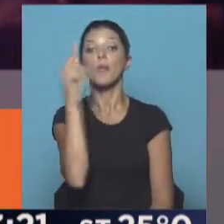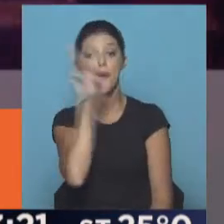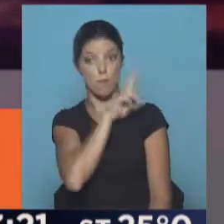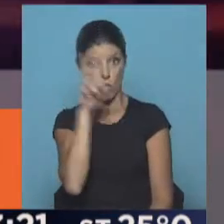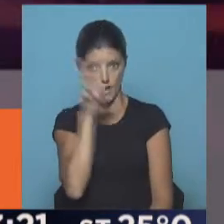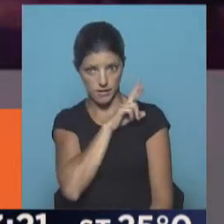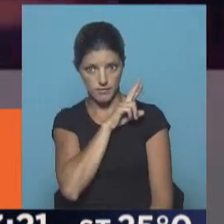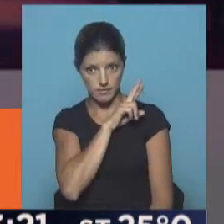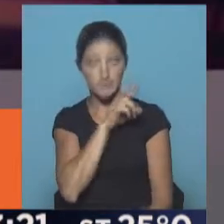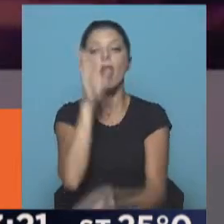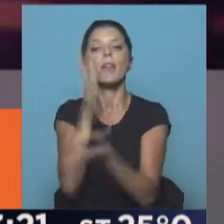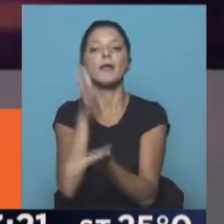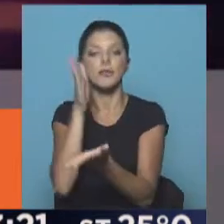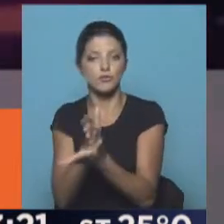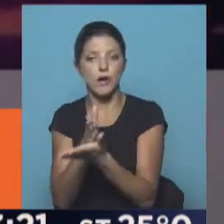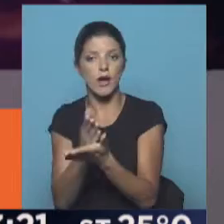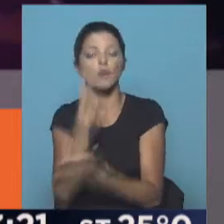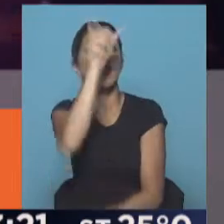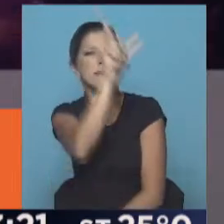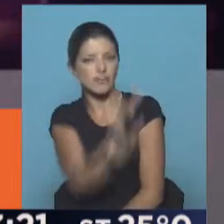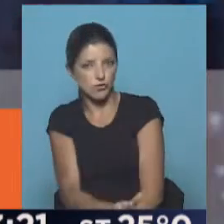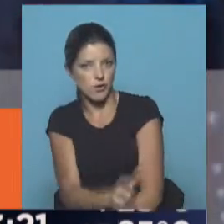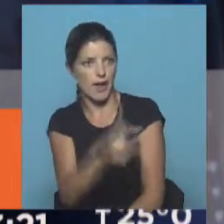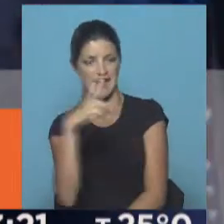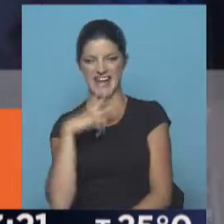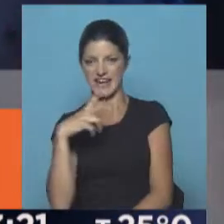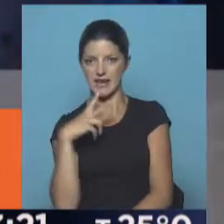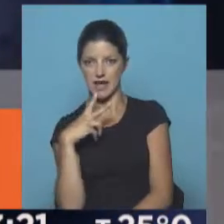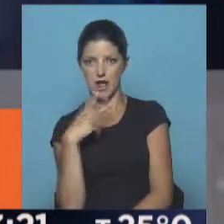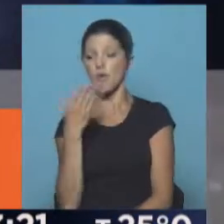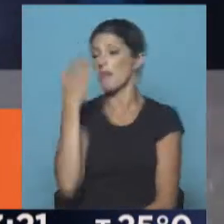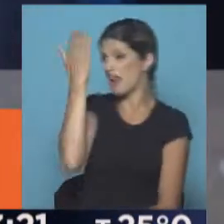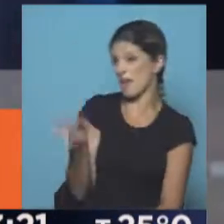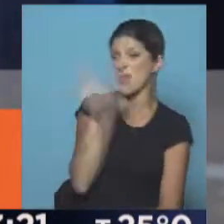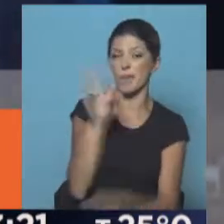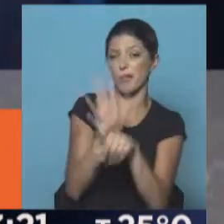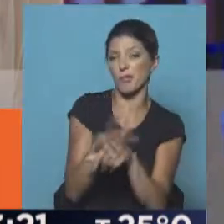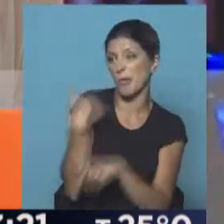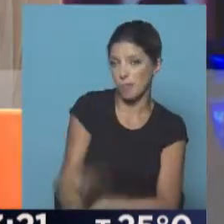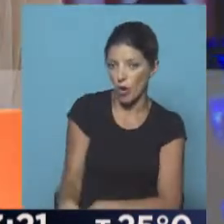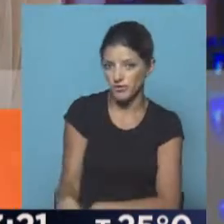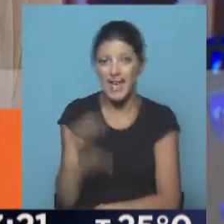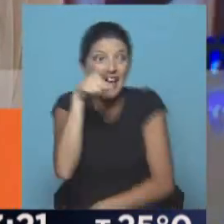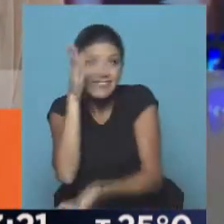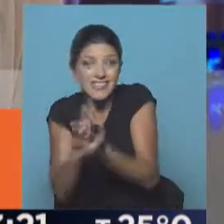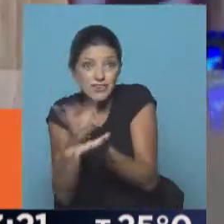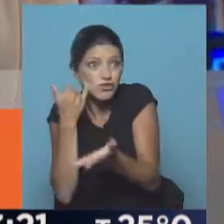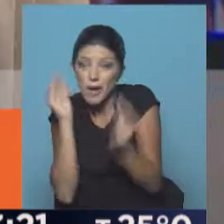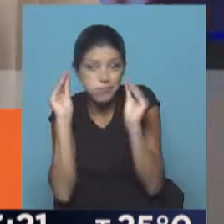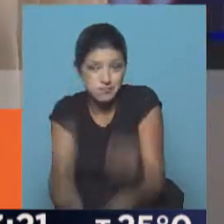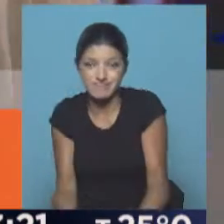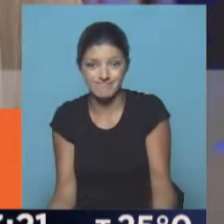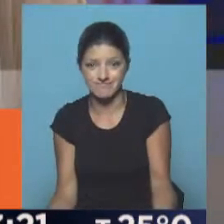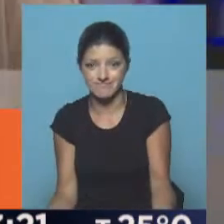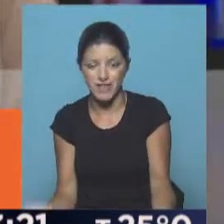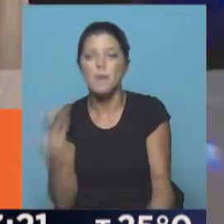de no ser tratada por un personaje público poderoso como un objeto sexual. Ese derecho ya se ha perdido. Ahí ya